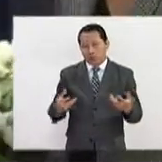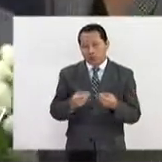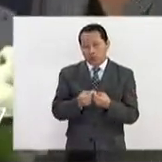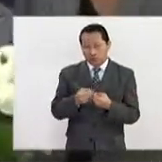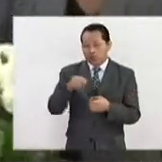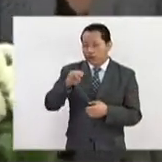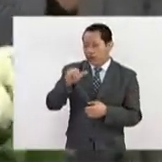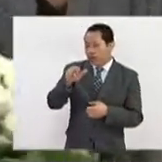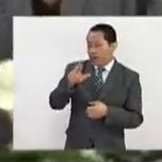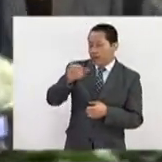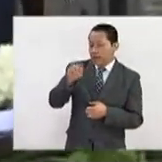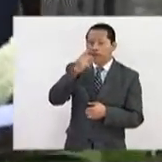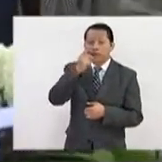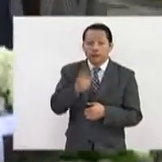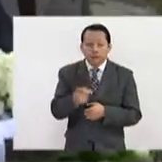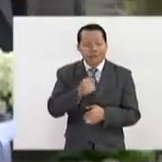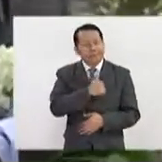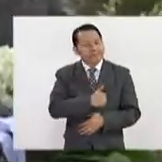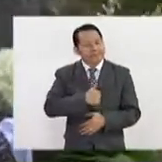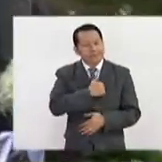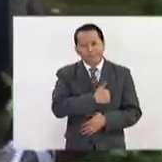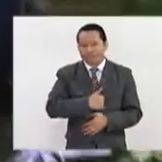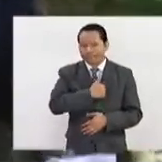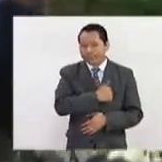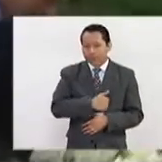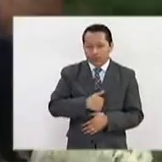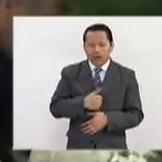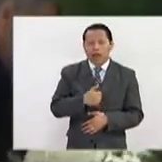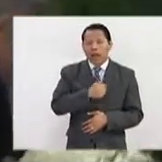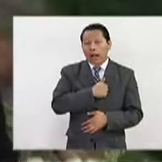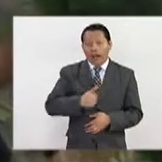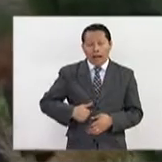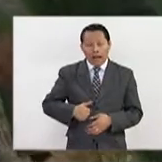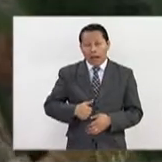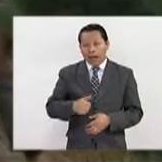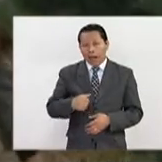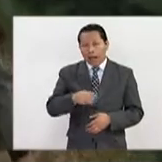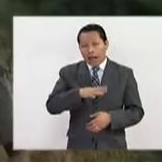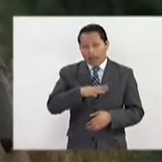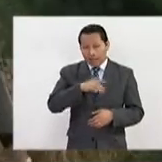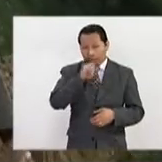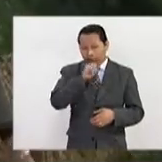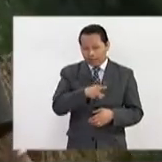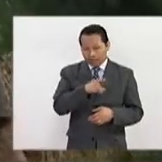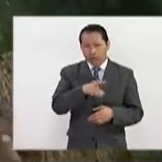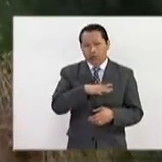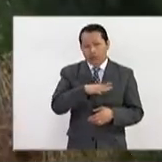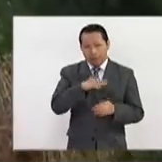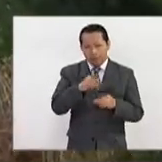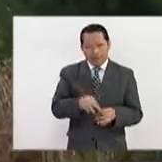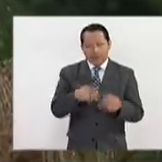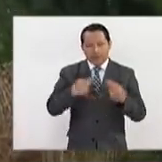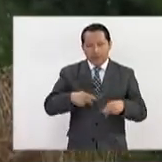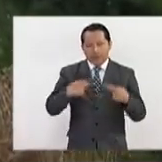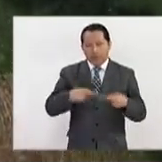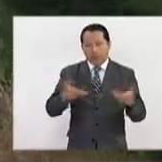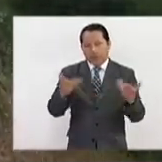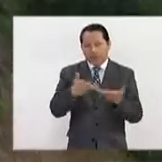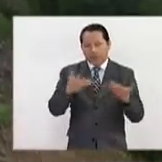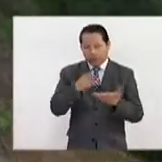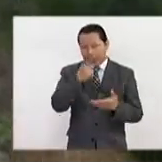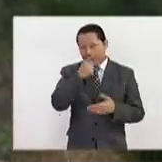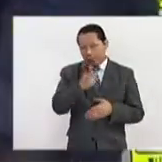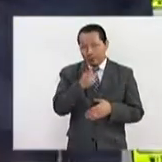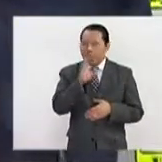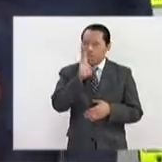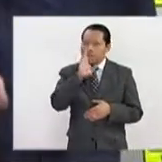dijo que lamentaba la tragedia y llamó cobarde al alcalde, perdóneme usted, al atacante que realizó el atentado en nombre del Estado